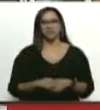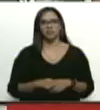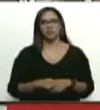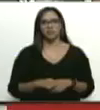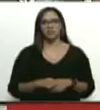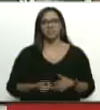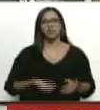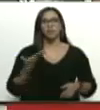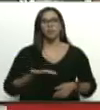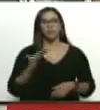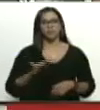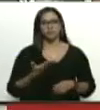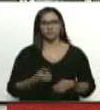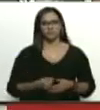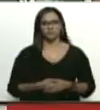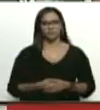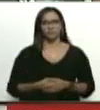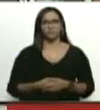indispensables,